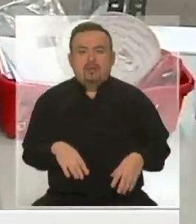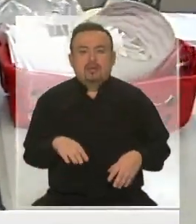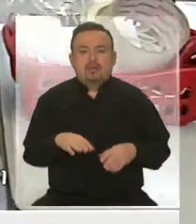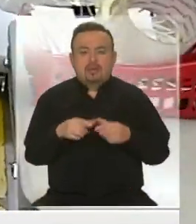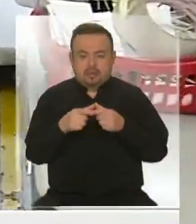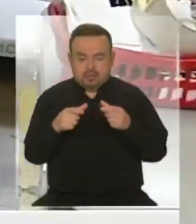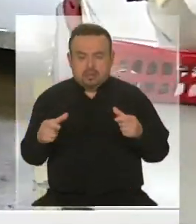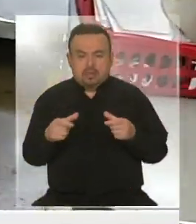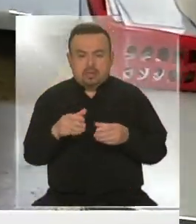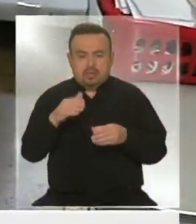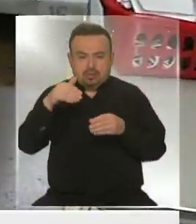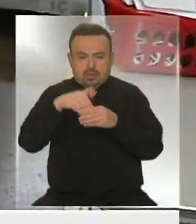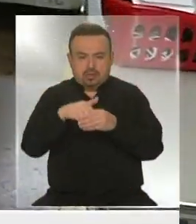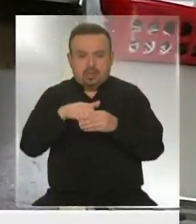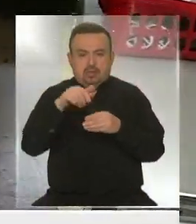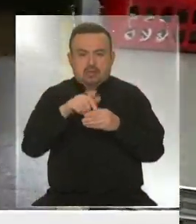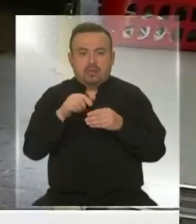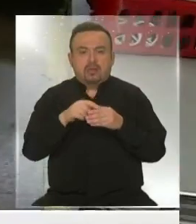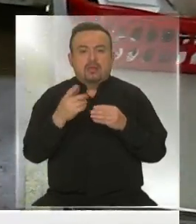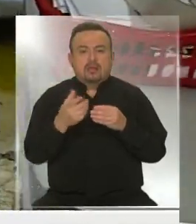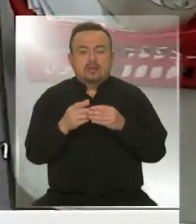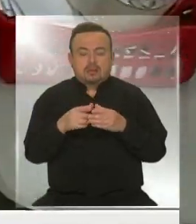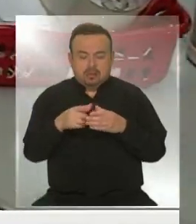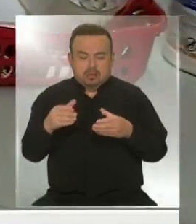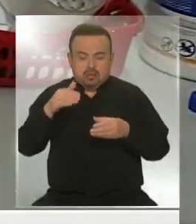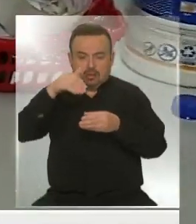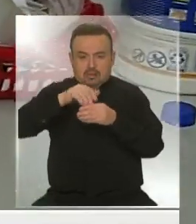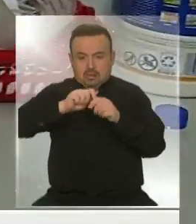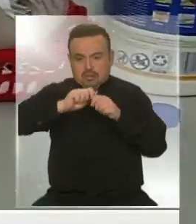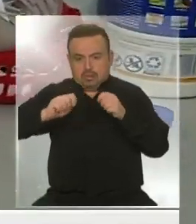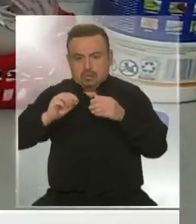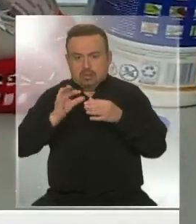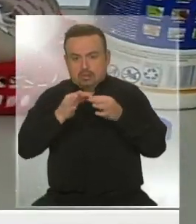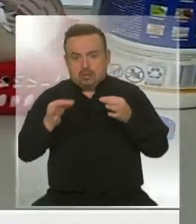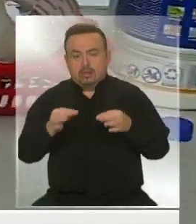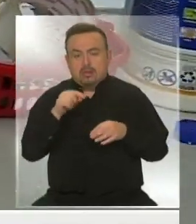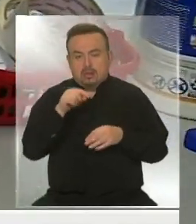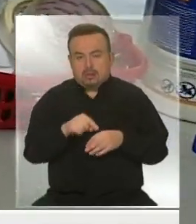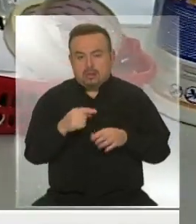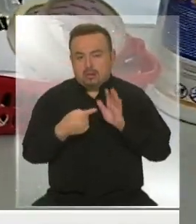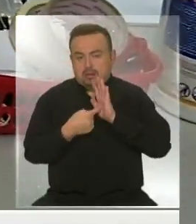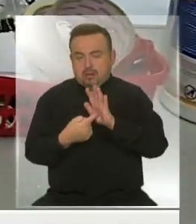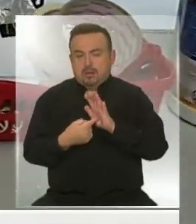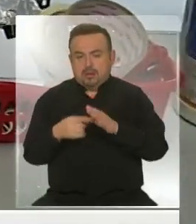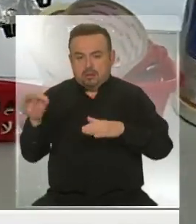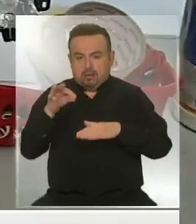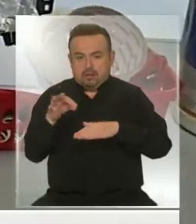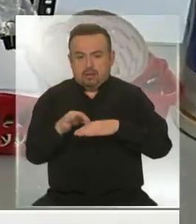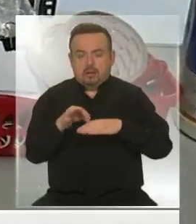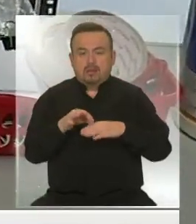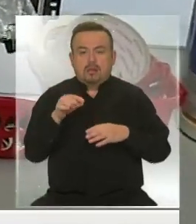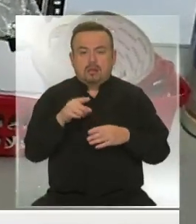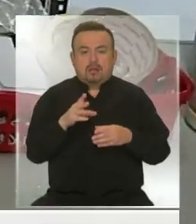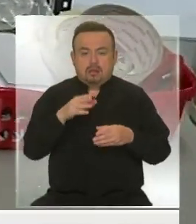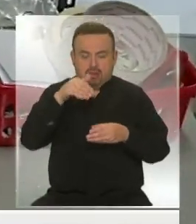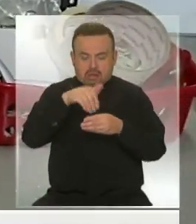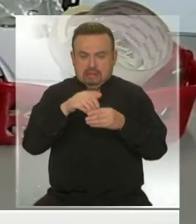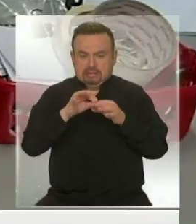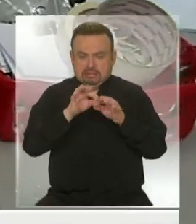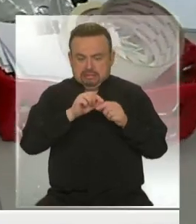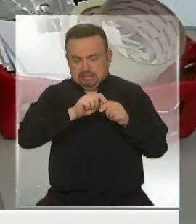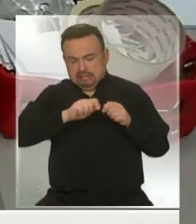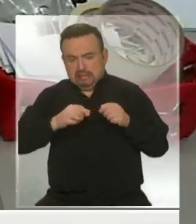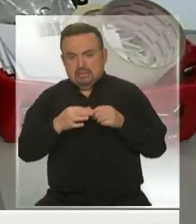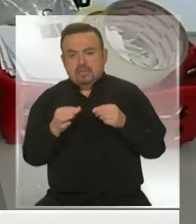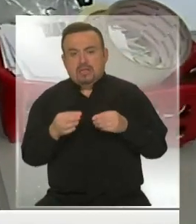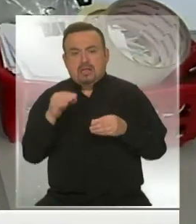de transporte, etiquetando la bolsa de transporte que indica que esto es una muestra microbiológica. Acá va a ir posteriormente la